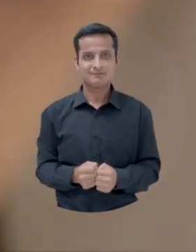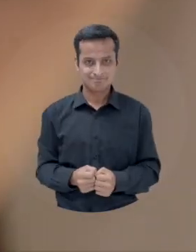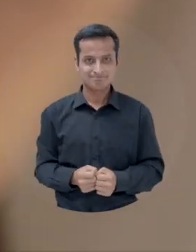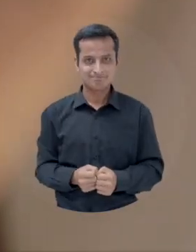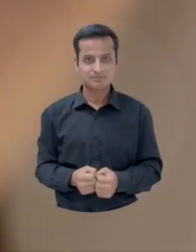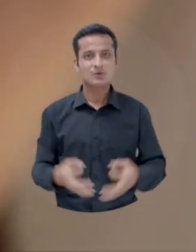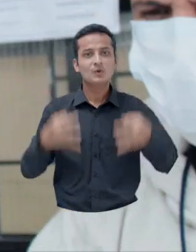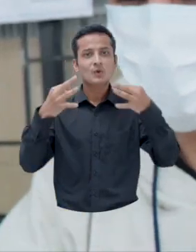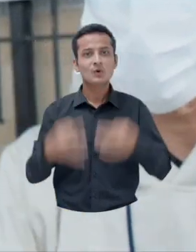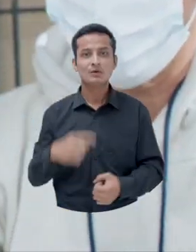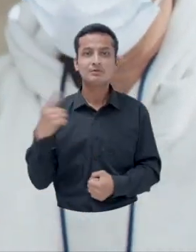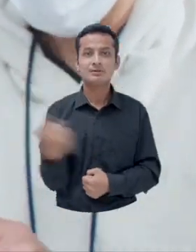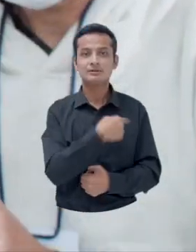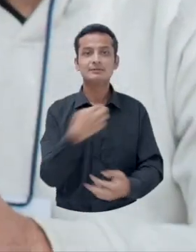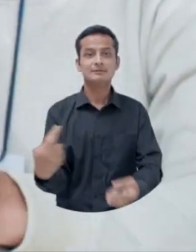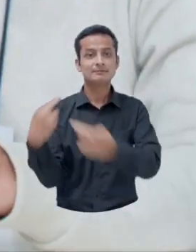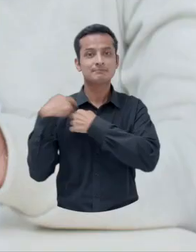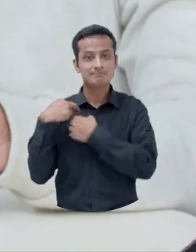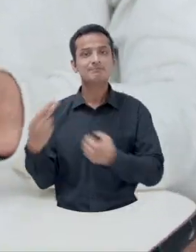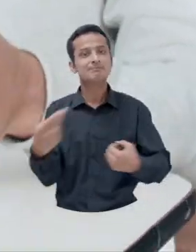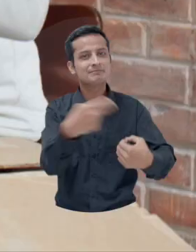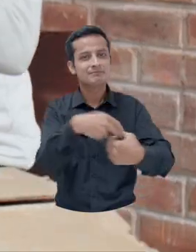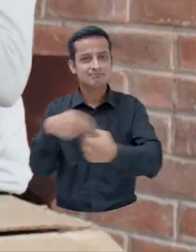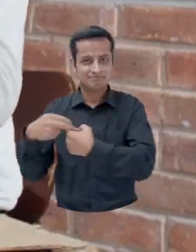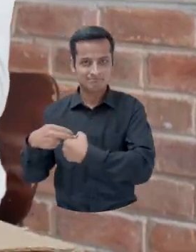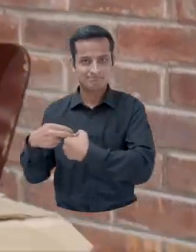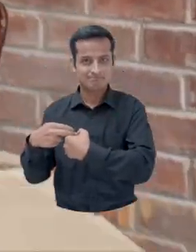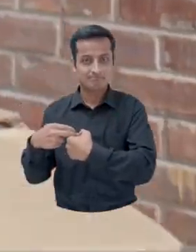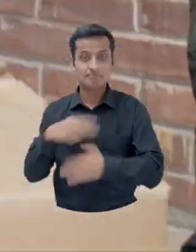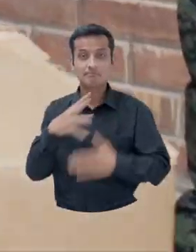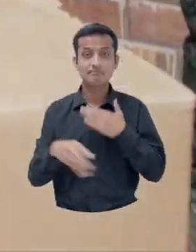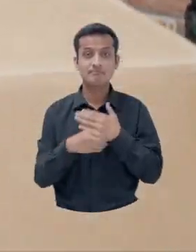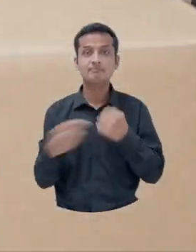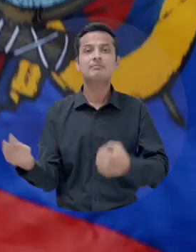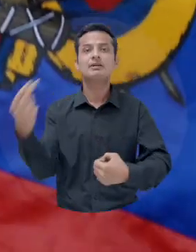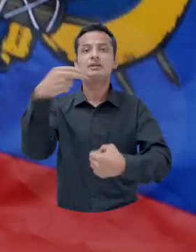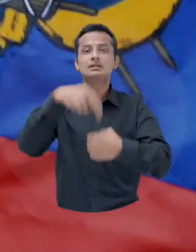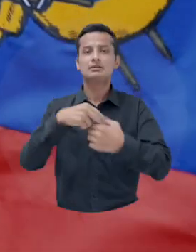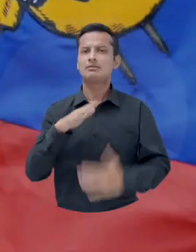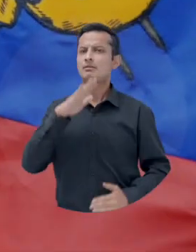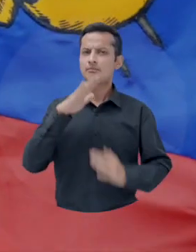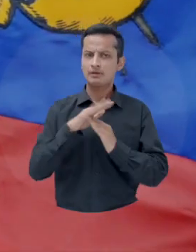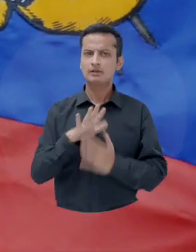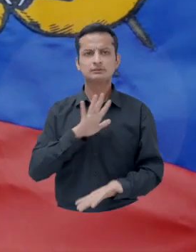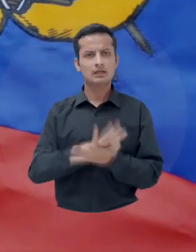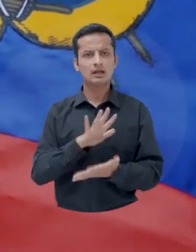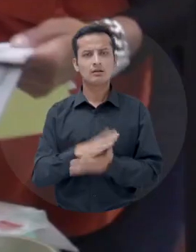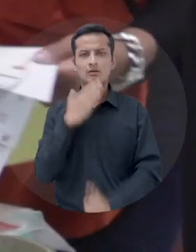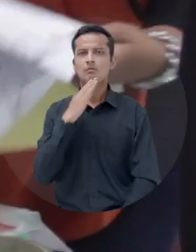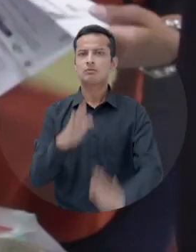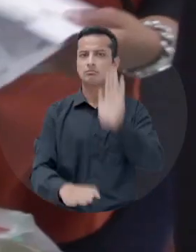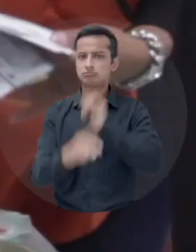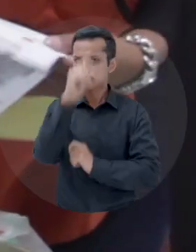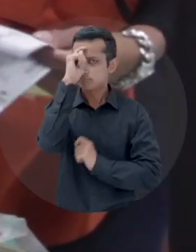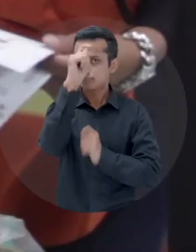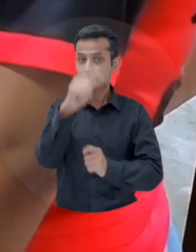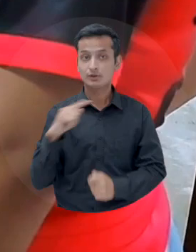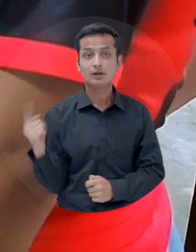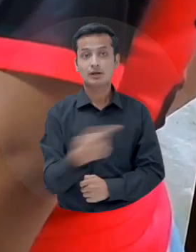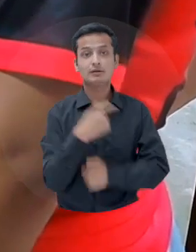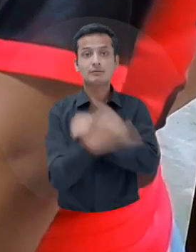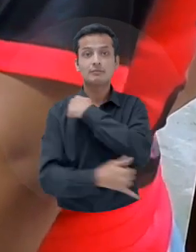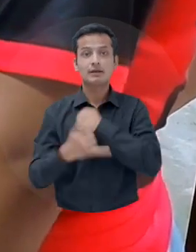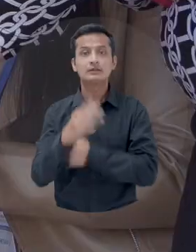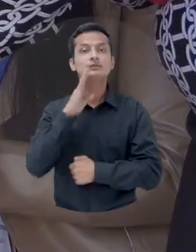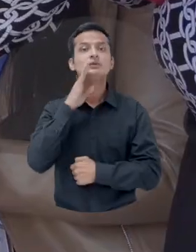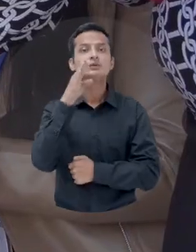derecho al voto. Cumplamos con nuestro deber de participación ciudadana y acudamos de manera pacífica y